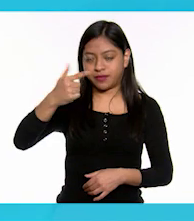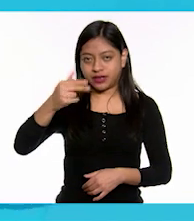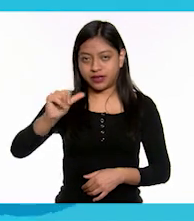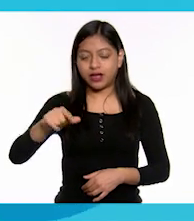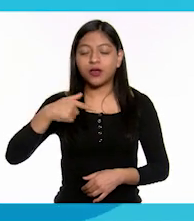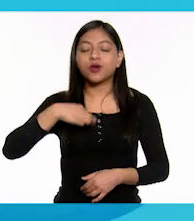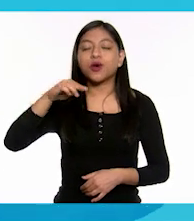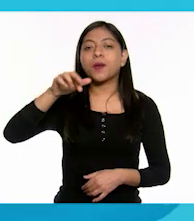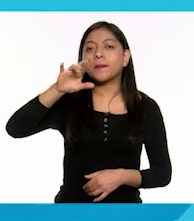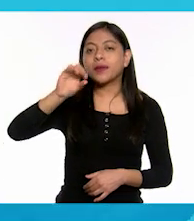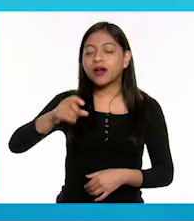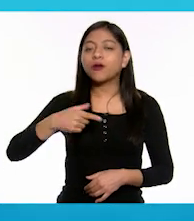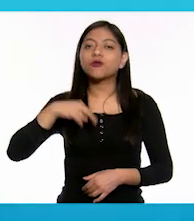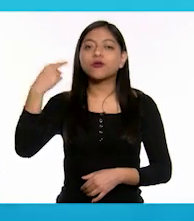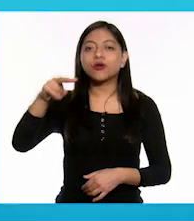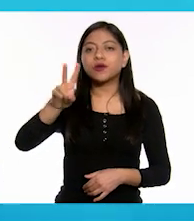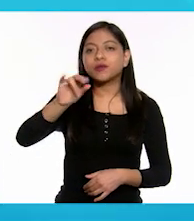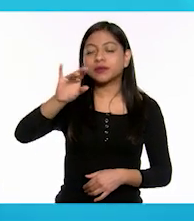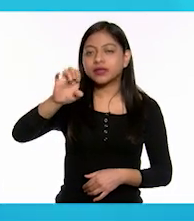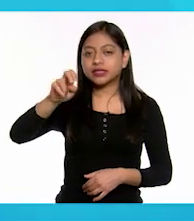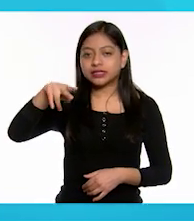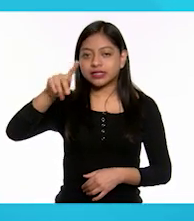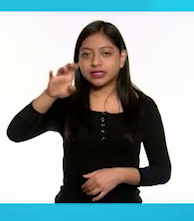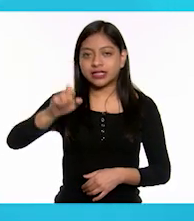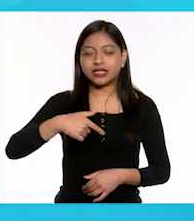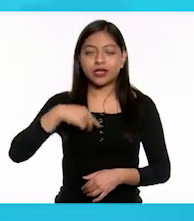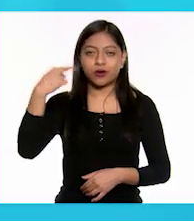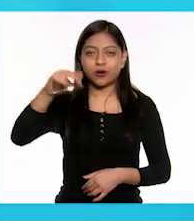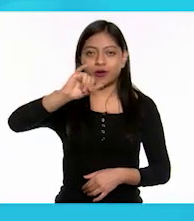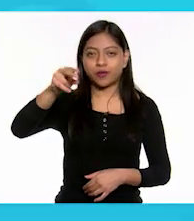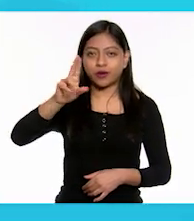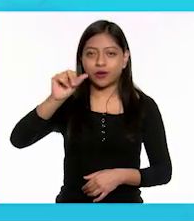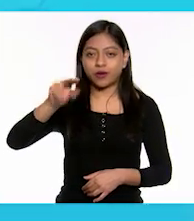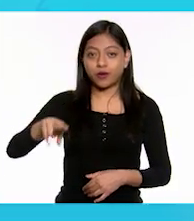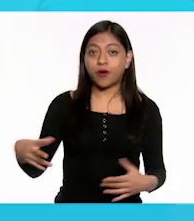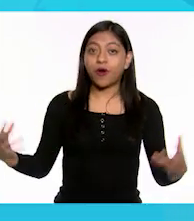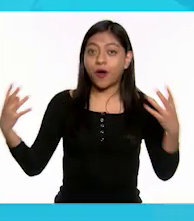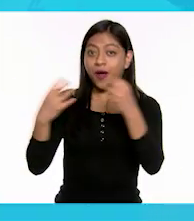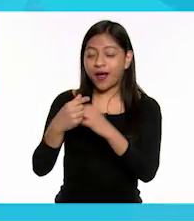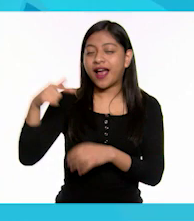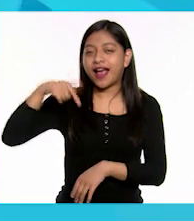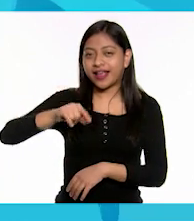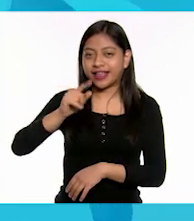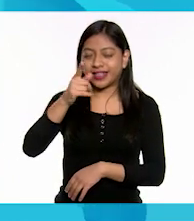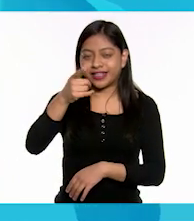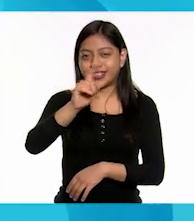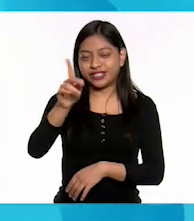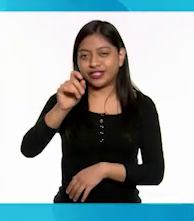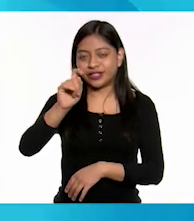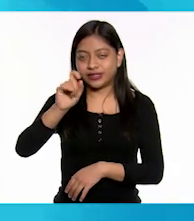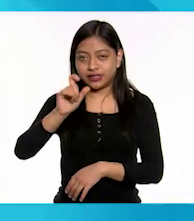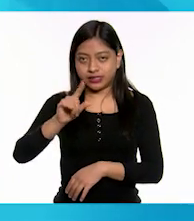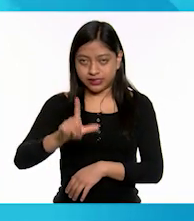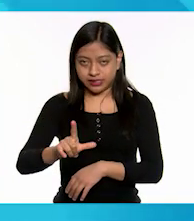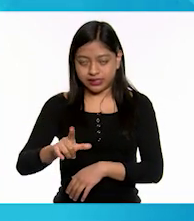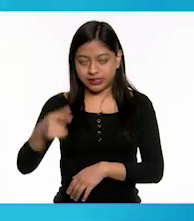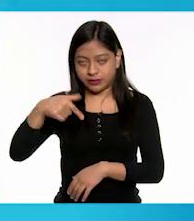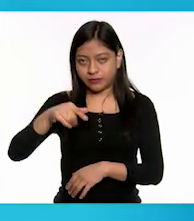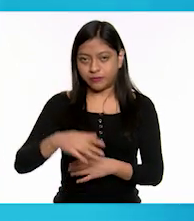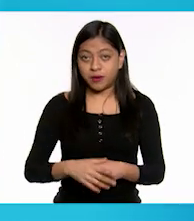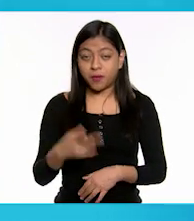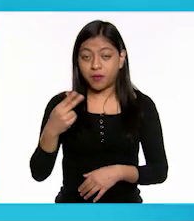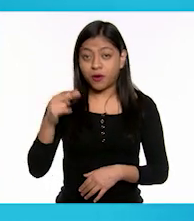me llamó y yo me llamo juan carlos y su madre pero nosotros nos